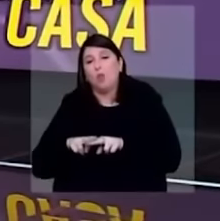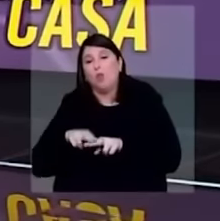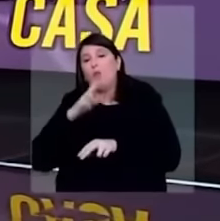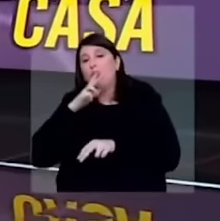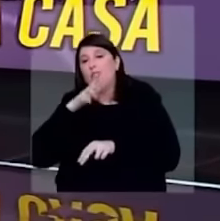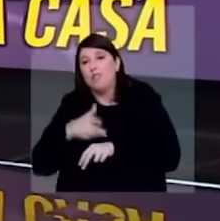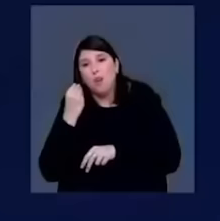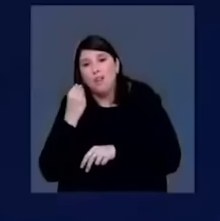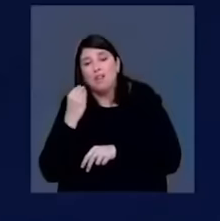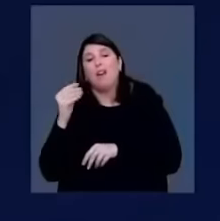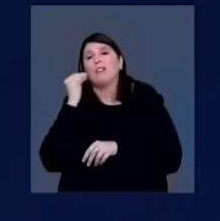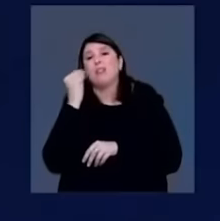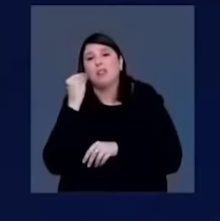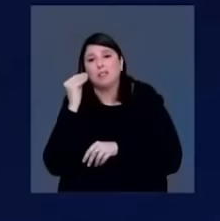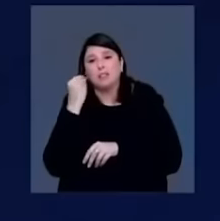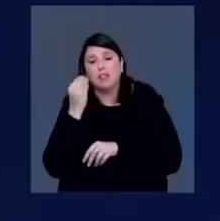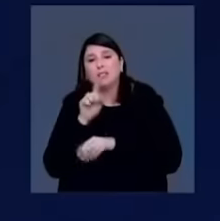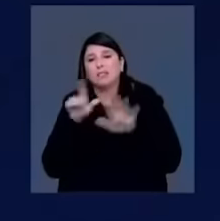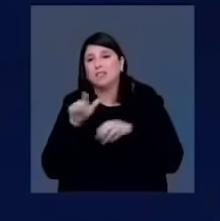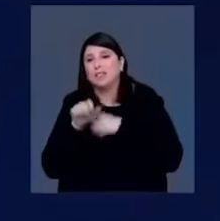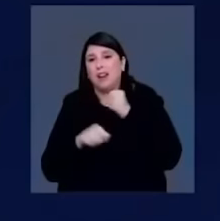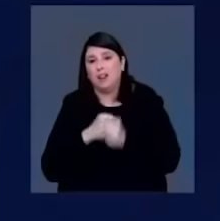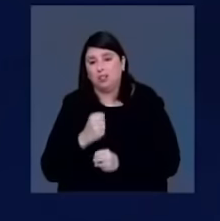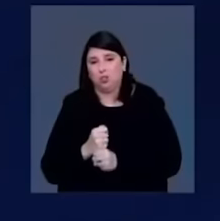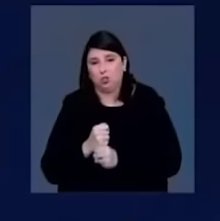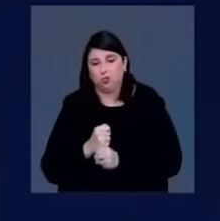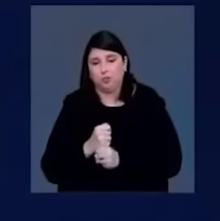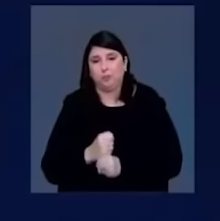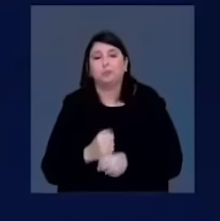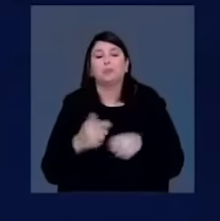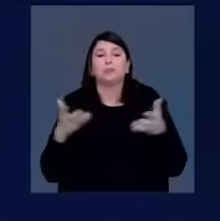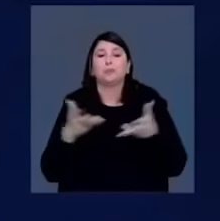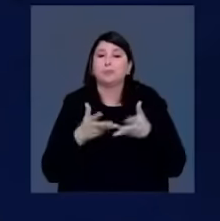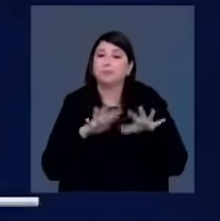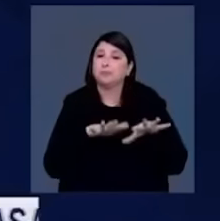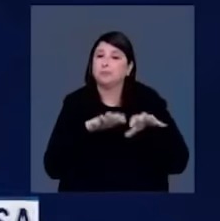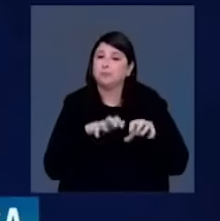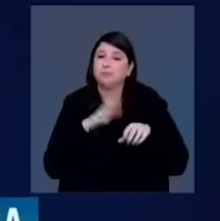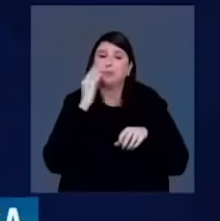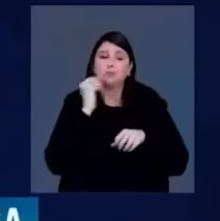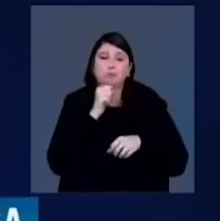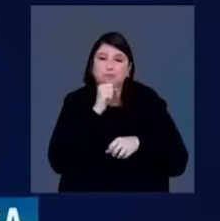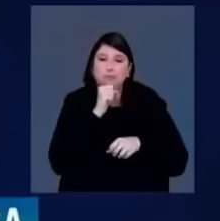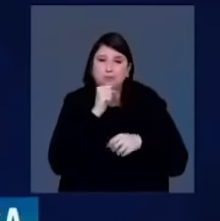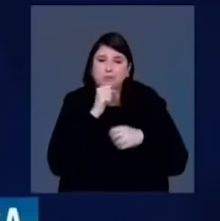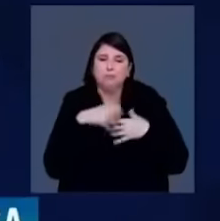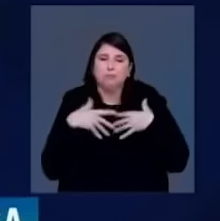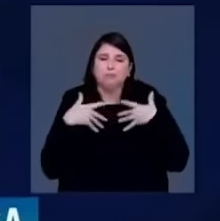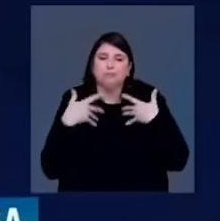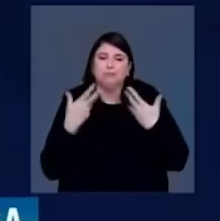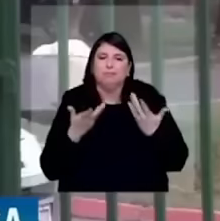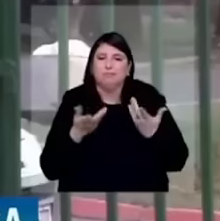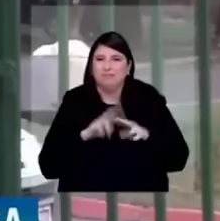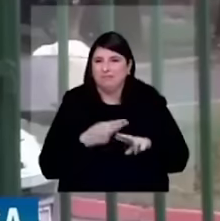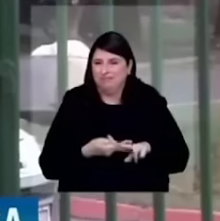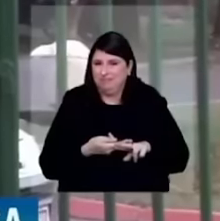nieta de 17 años. Genaro vivirá ahora con los abuelos paternos que están emocionados de tenerlo de nuevo con ellos.